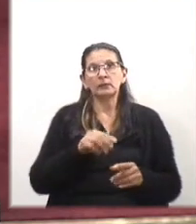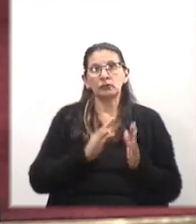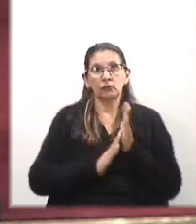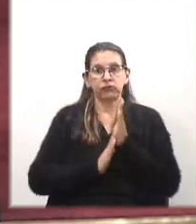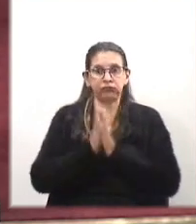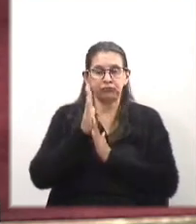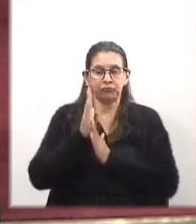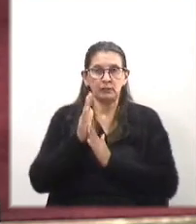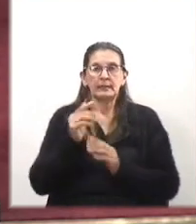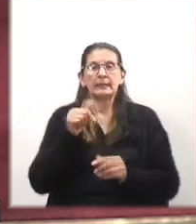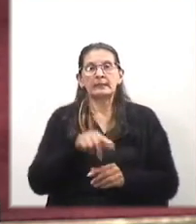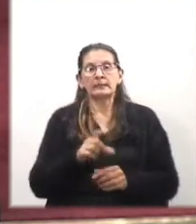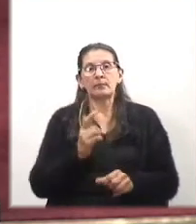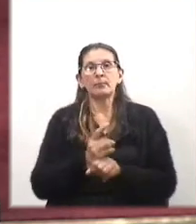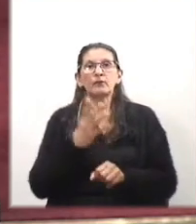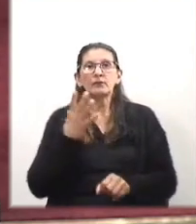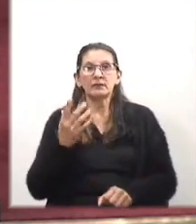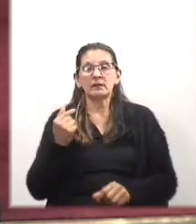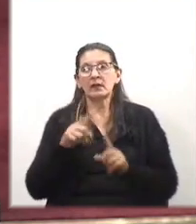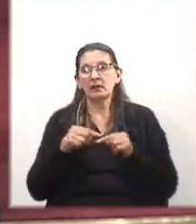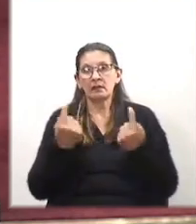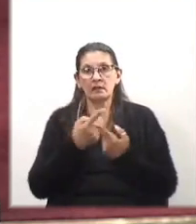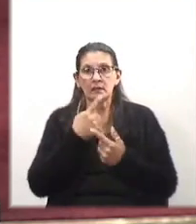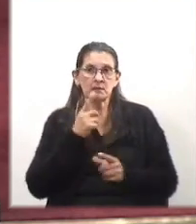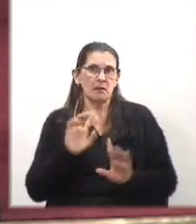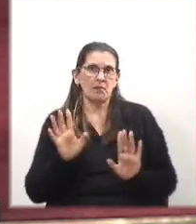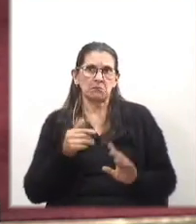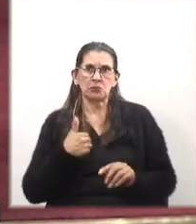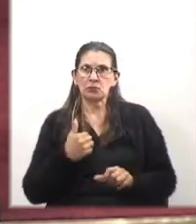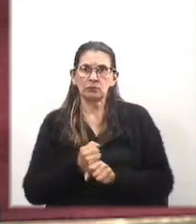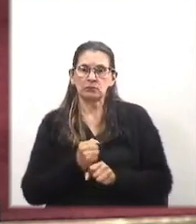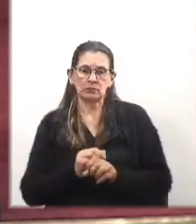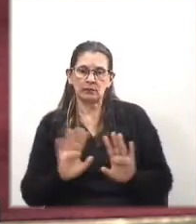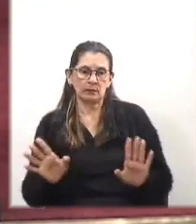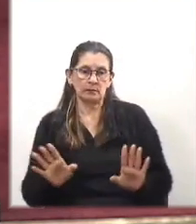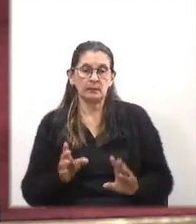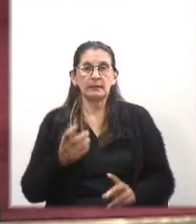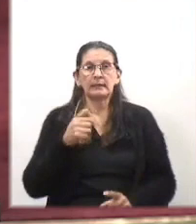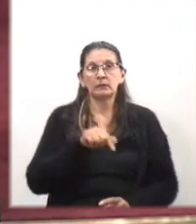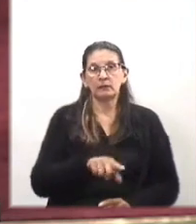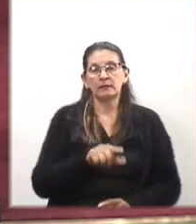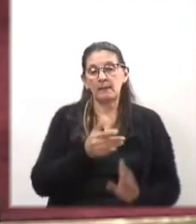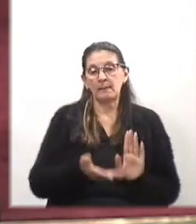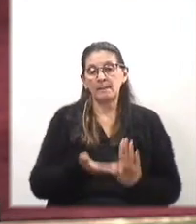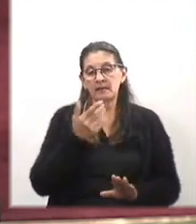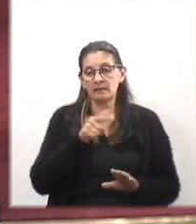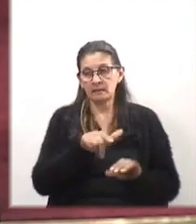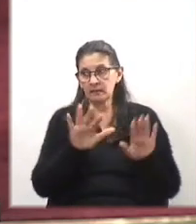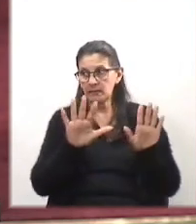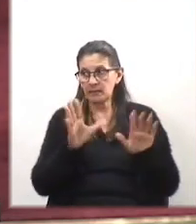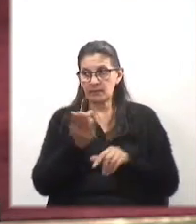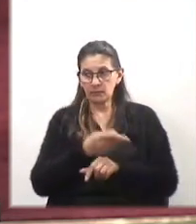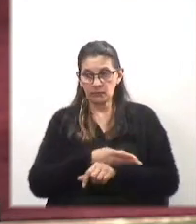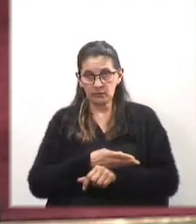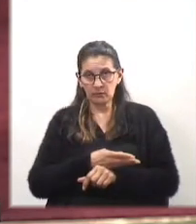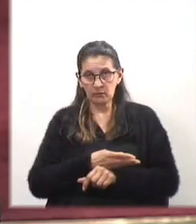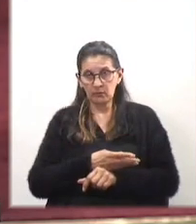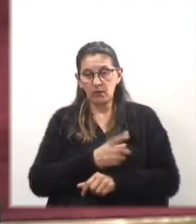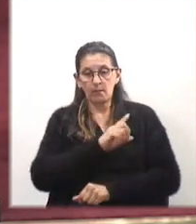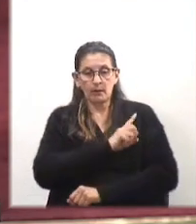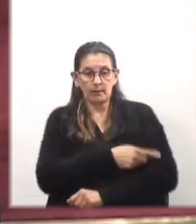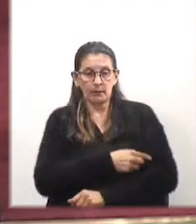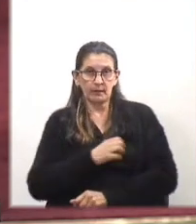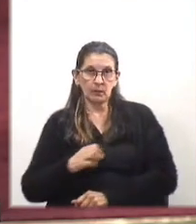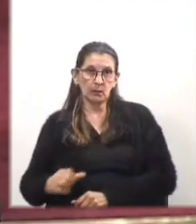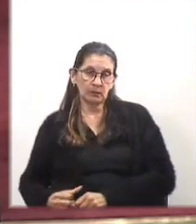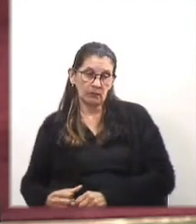de cotizantes profesionales que se declaren en no ejercicio, mayor a ese 10% previsto por el Poder Ejecutivo, lo